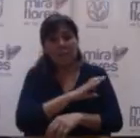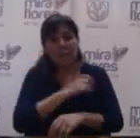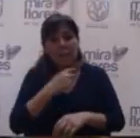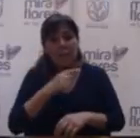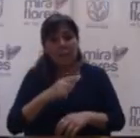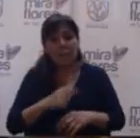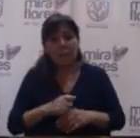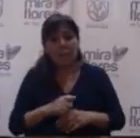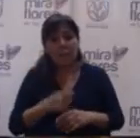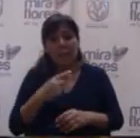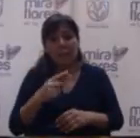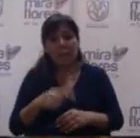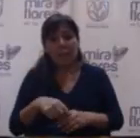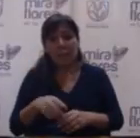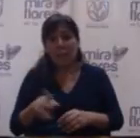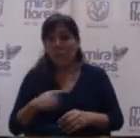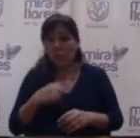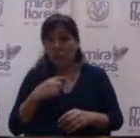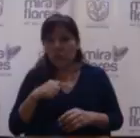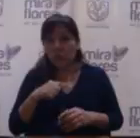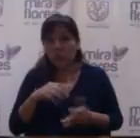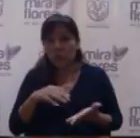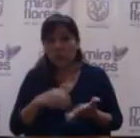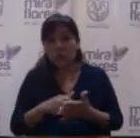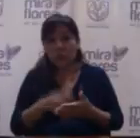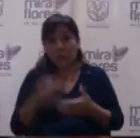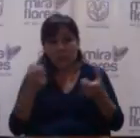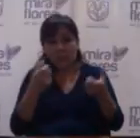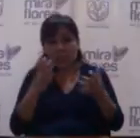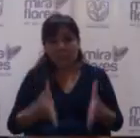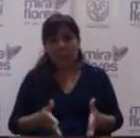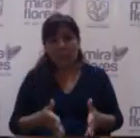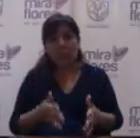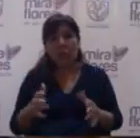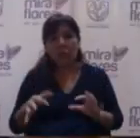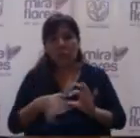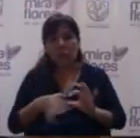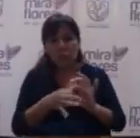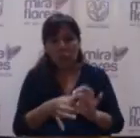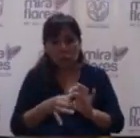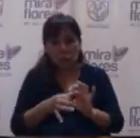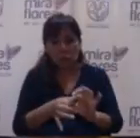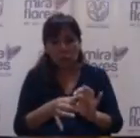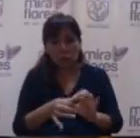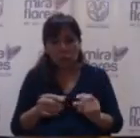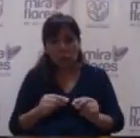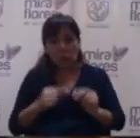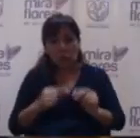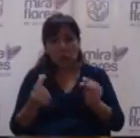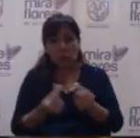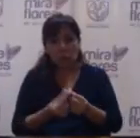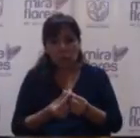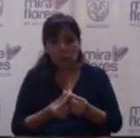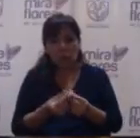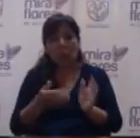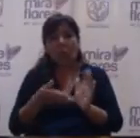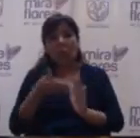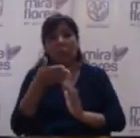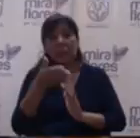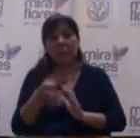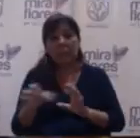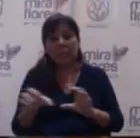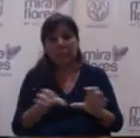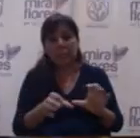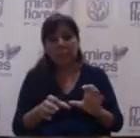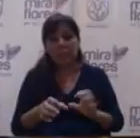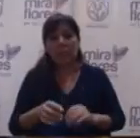del fiscal de prevención de delito y lógicamente presencia del Serenazgo. Se va a hacer un trabajo conjunto en forma permanente y sostenida en el tiempo, no